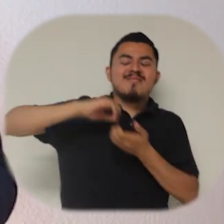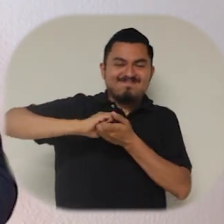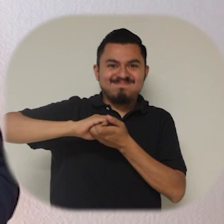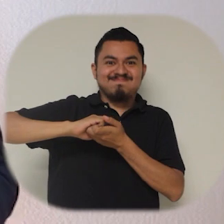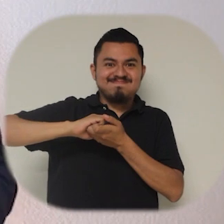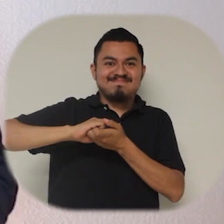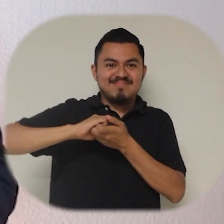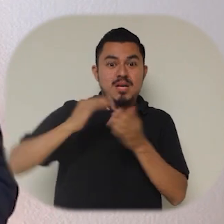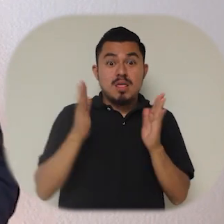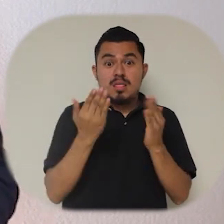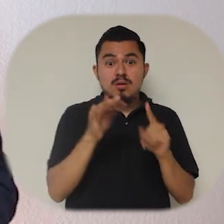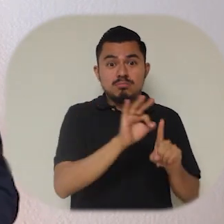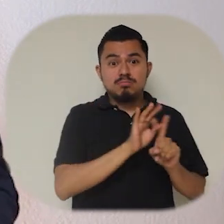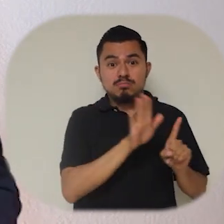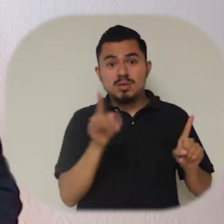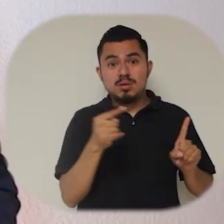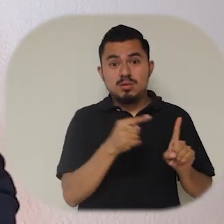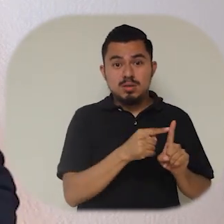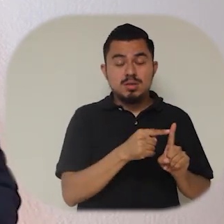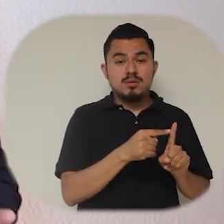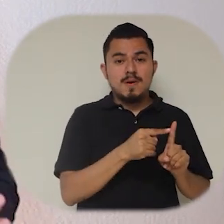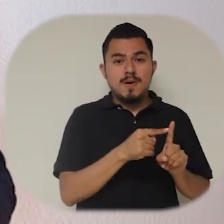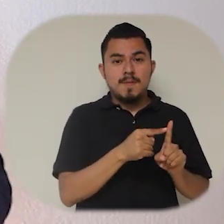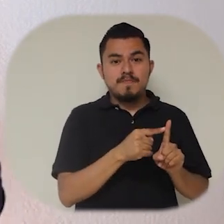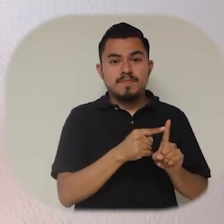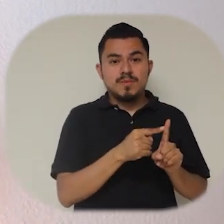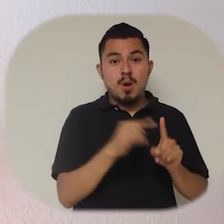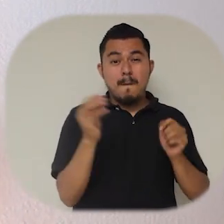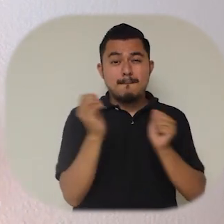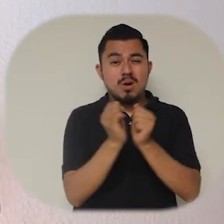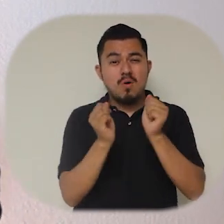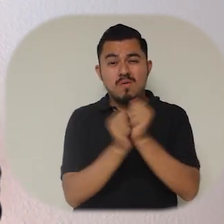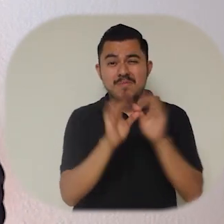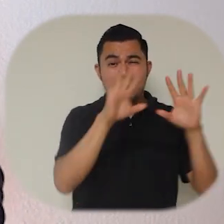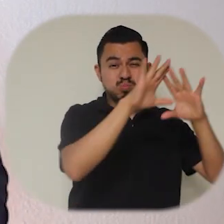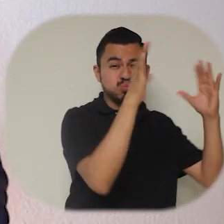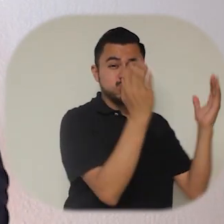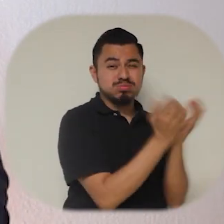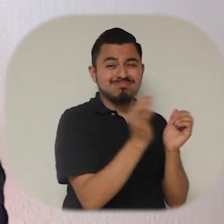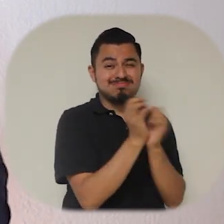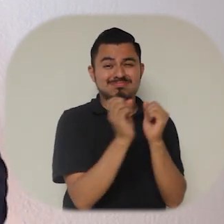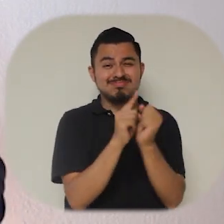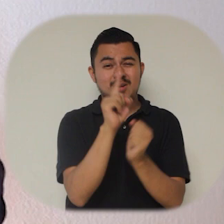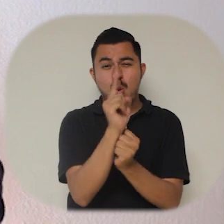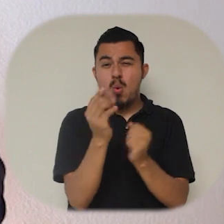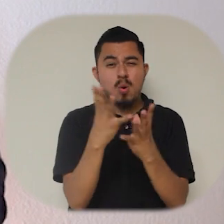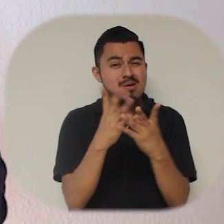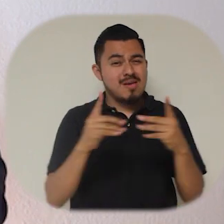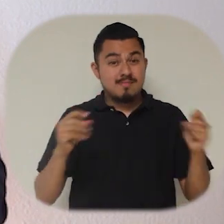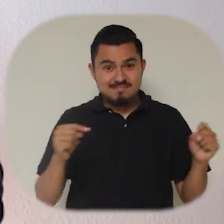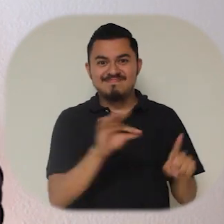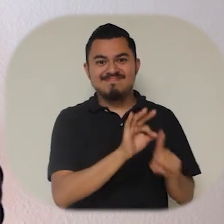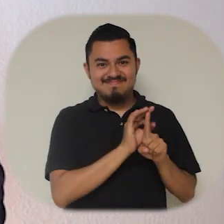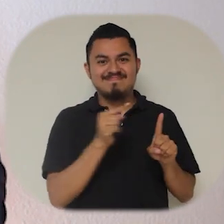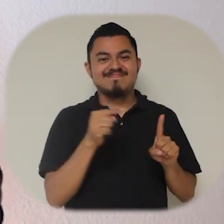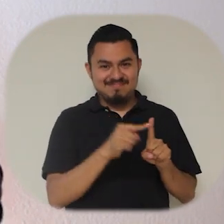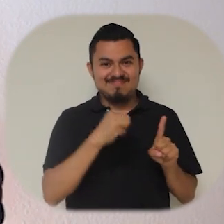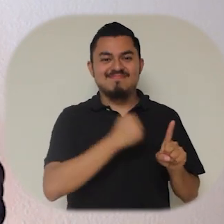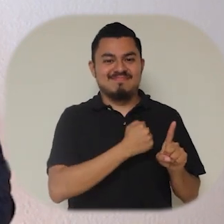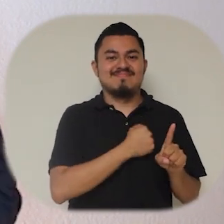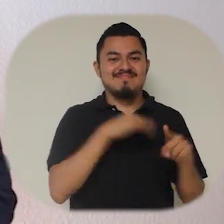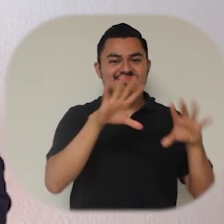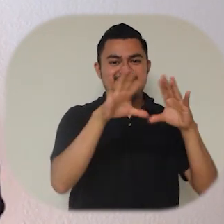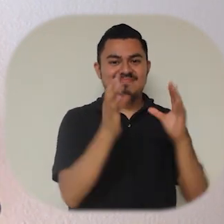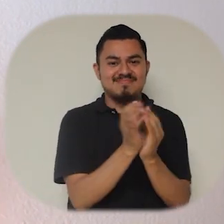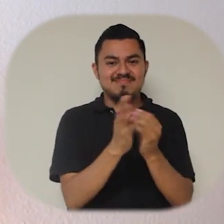Dios. Así que el Mesías, en pocas palabras, resolvería el problema fundamental de todo el problema del ser humano. El fundamento